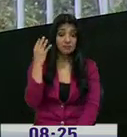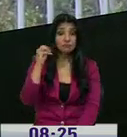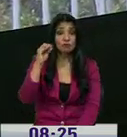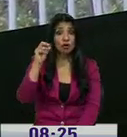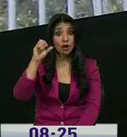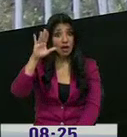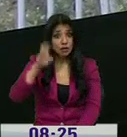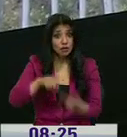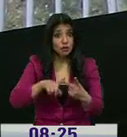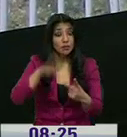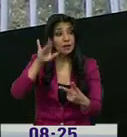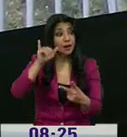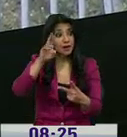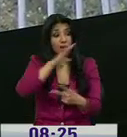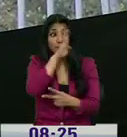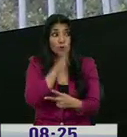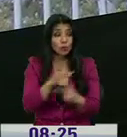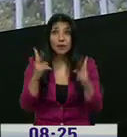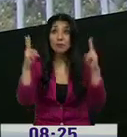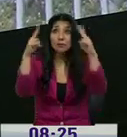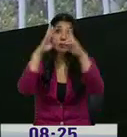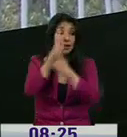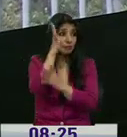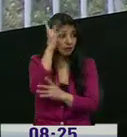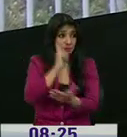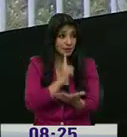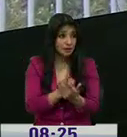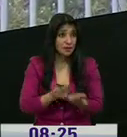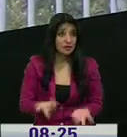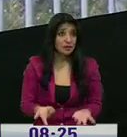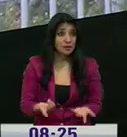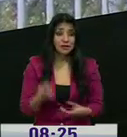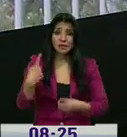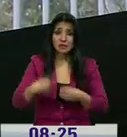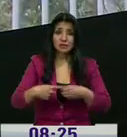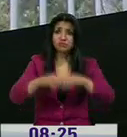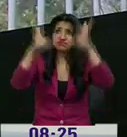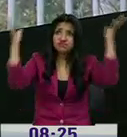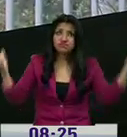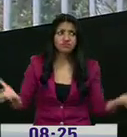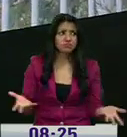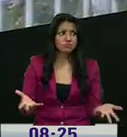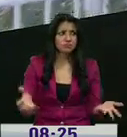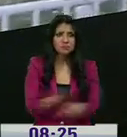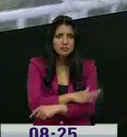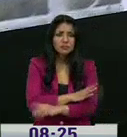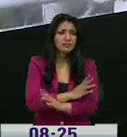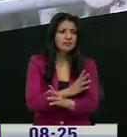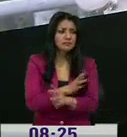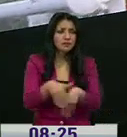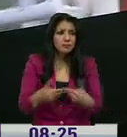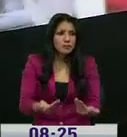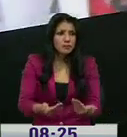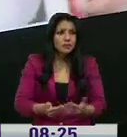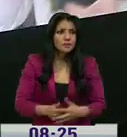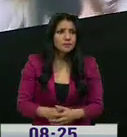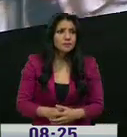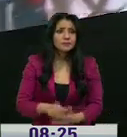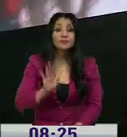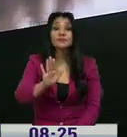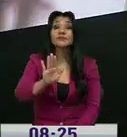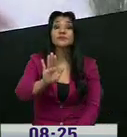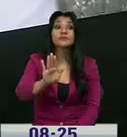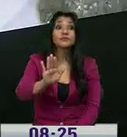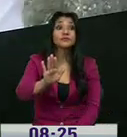de Barrera y de Rodas no podaron árboles. O sea, la ciudad estuviera hecho realmente una barbaridad. Y no te me